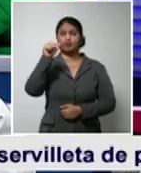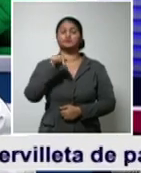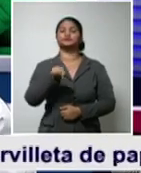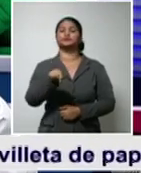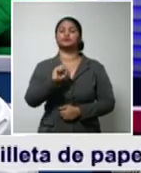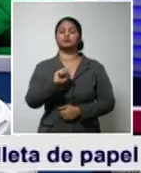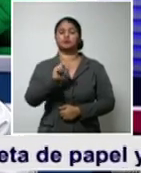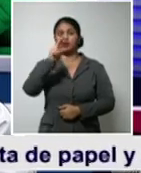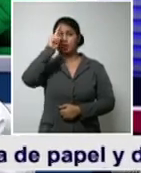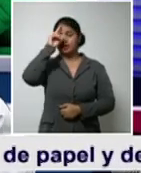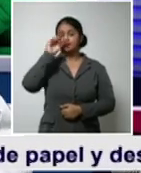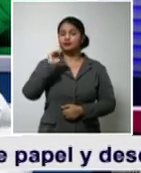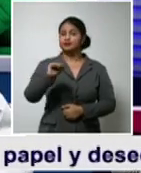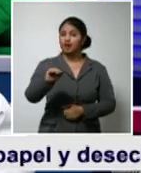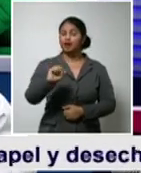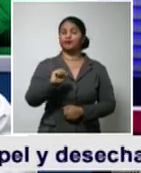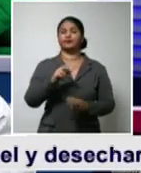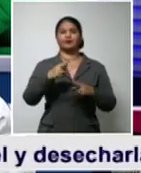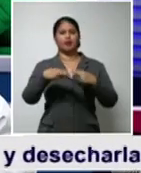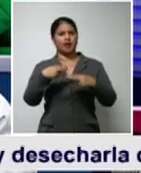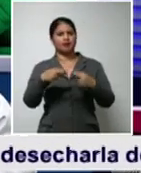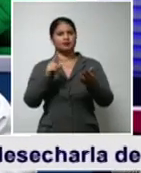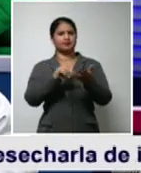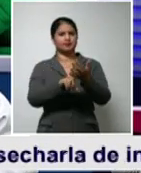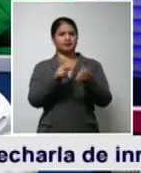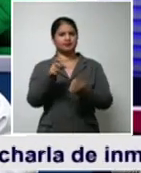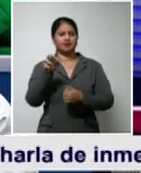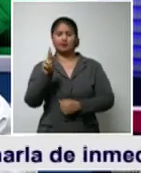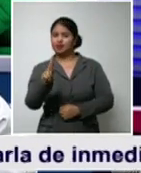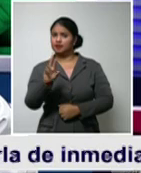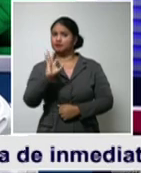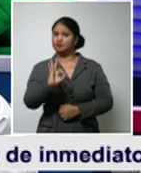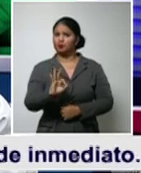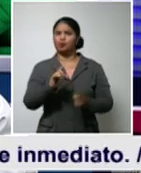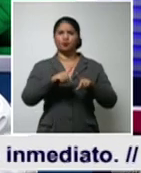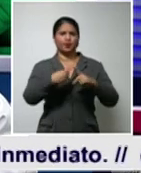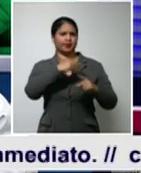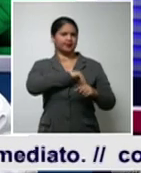el diagnóstico ante la sospecha por la sintomatología